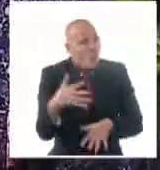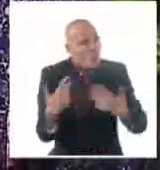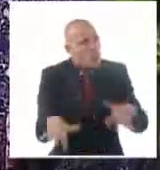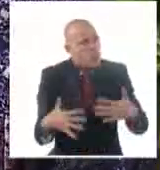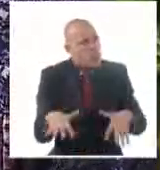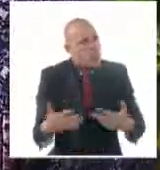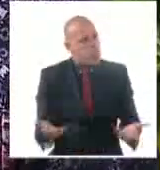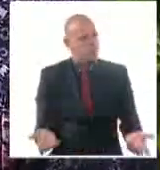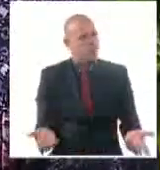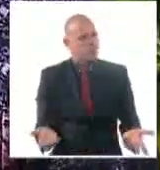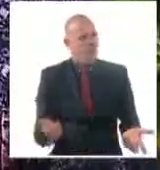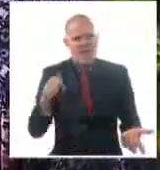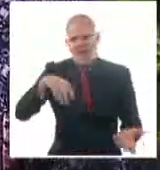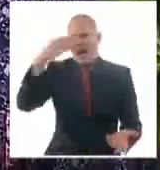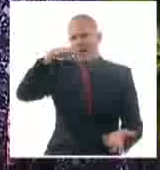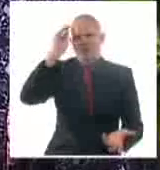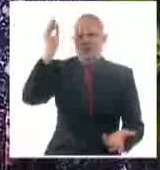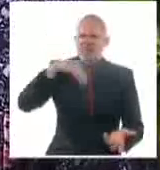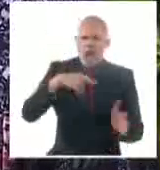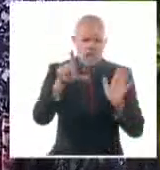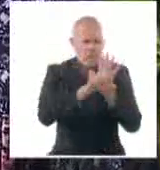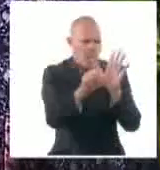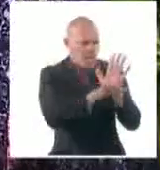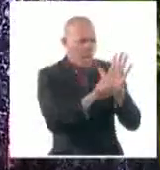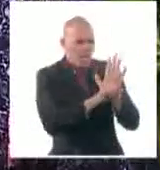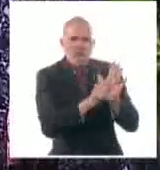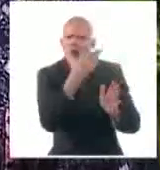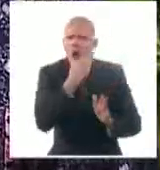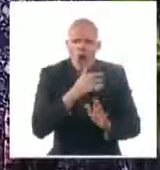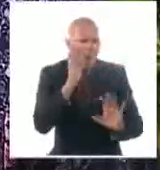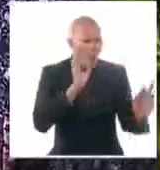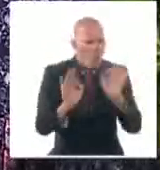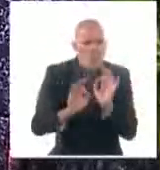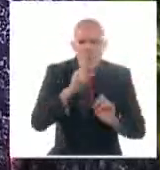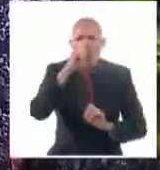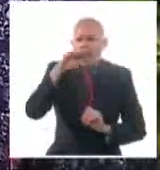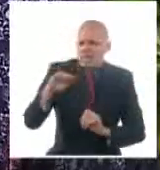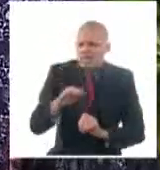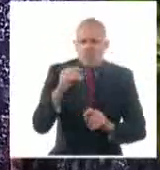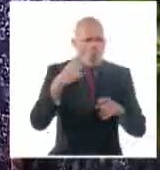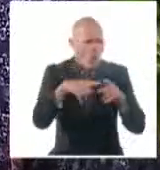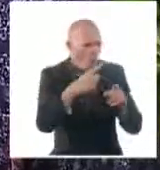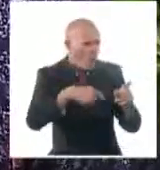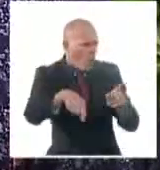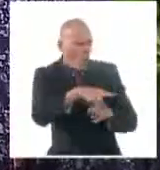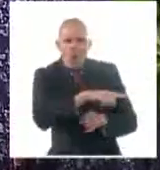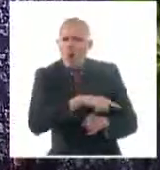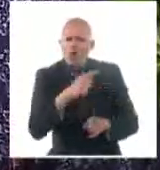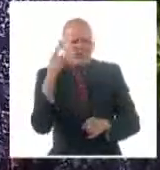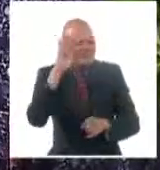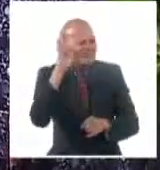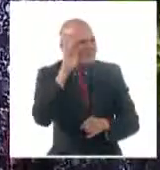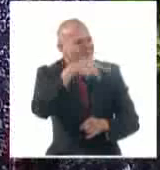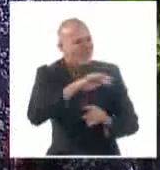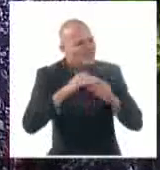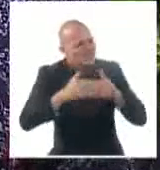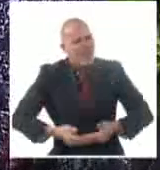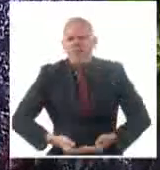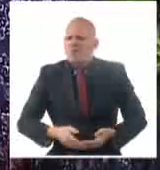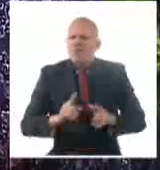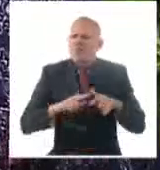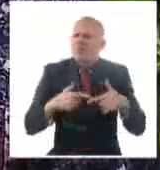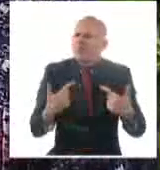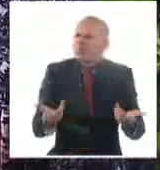todas las políticas sociales que tiene Cuba de protección para nuestras niñas y niños, de protección para los adolescentes y para los jóvenes,